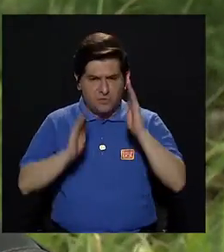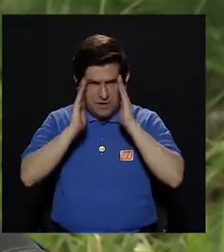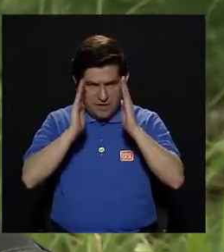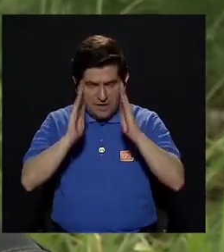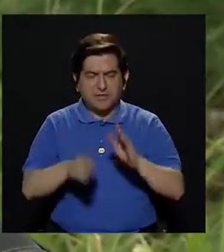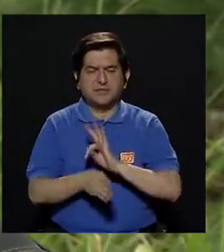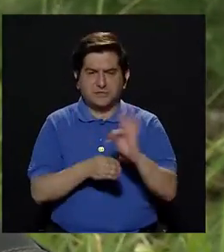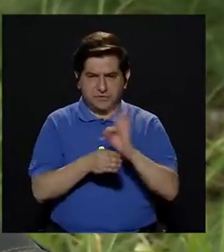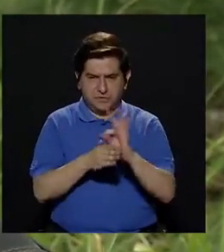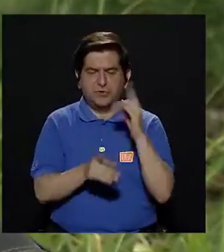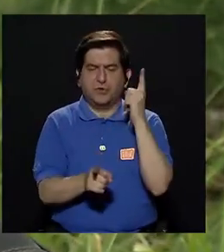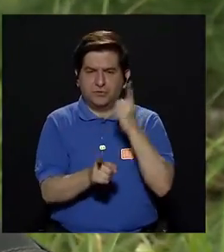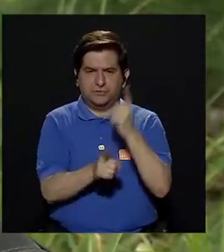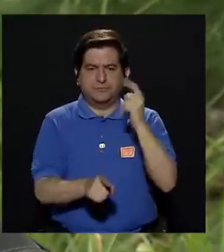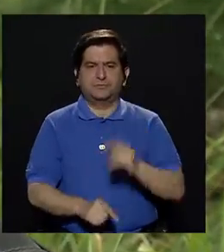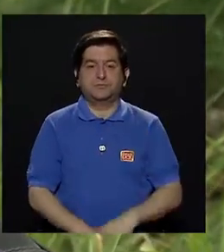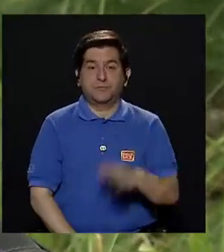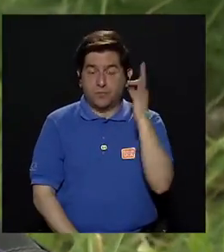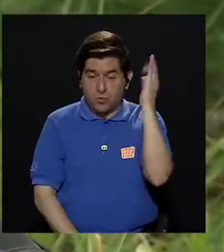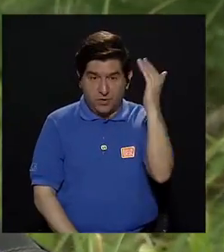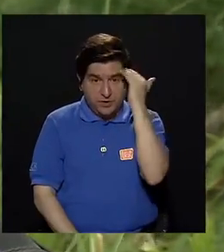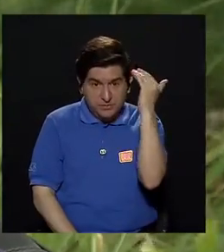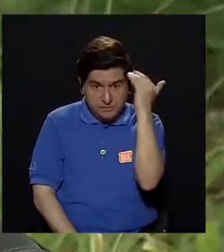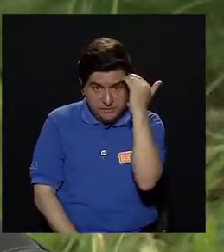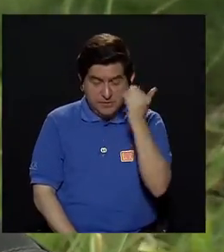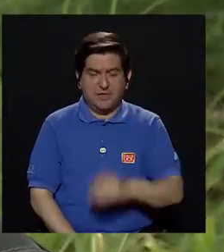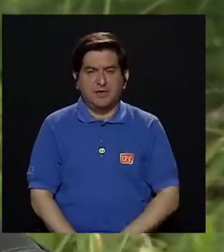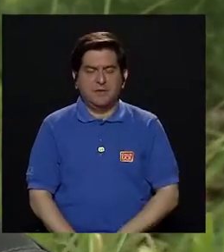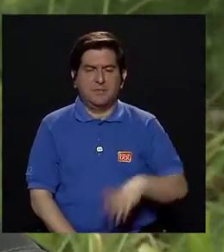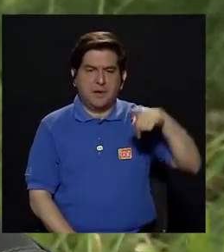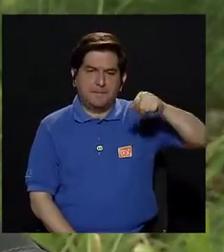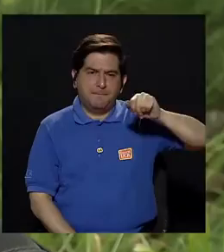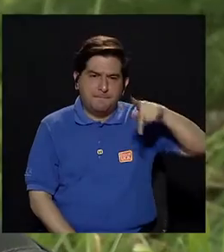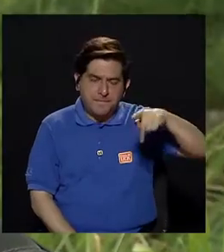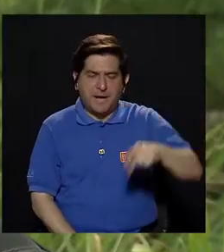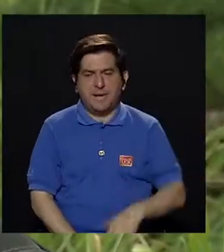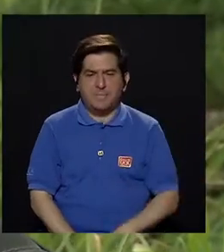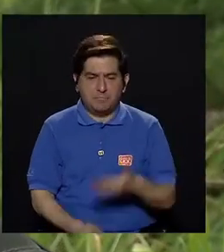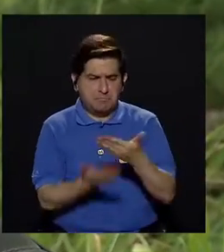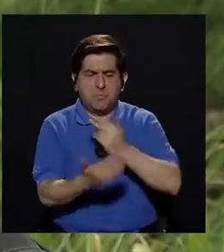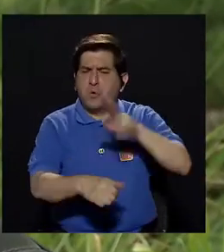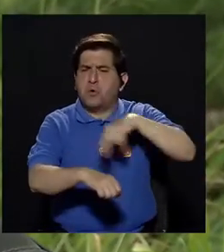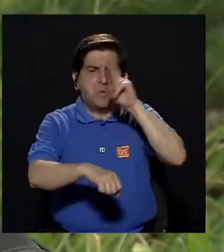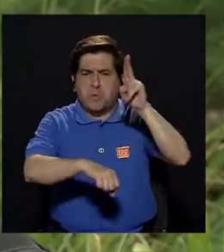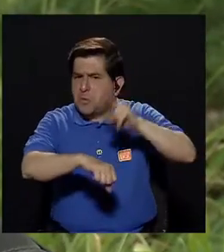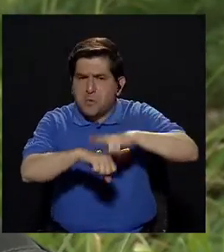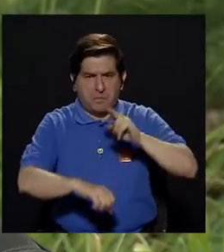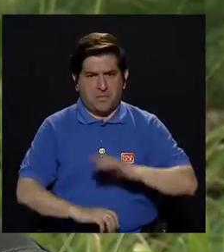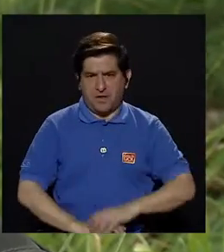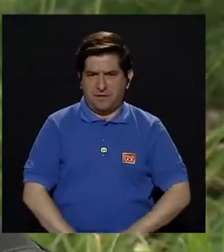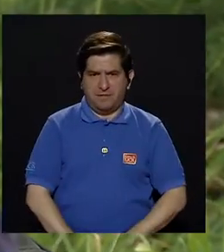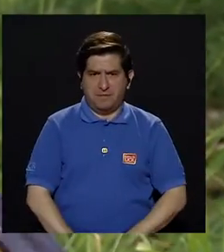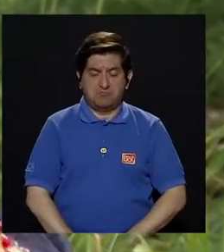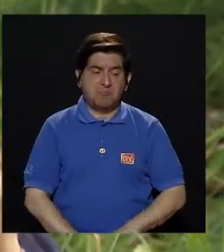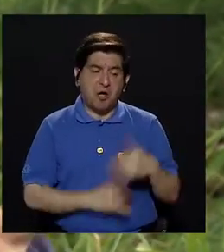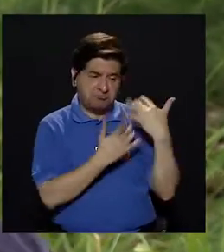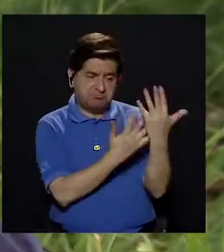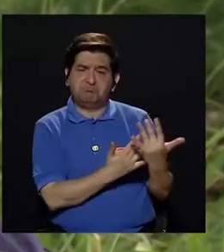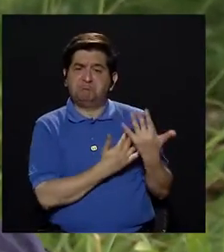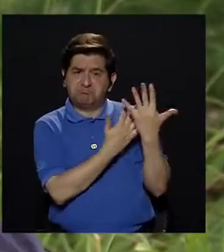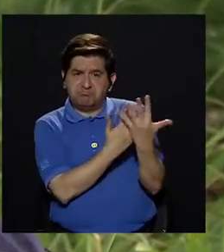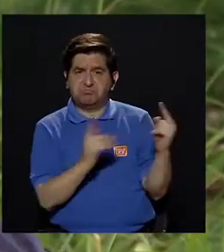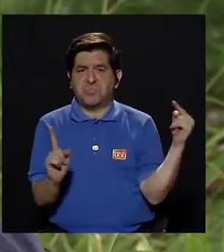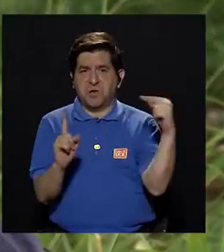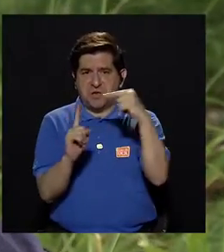el tratamiento adecuado. Entonces, si la mujer está consciente, su papanicolaou, su prueba está normal, entonces puede